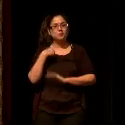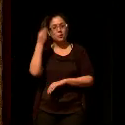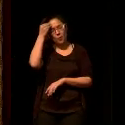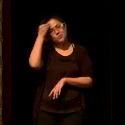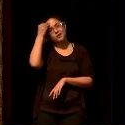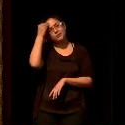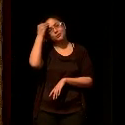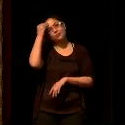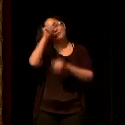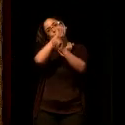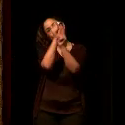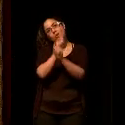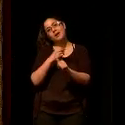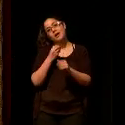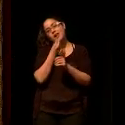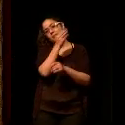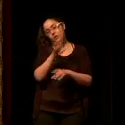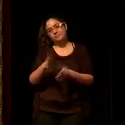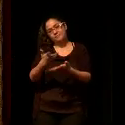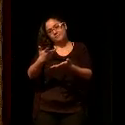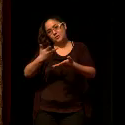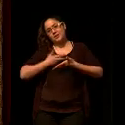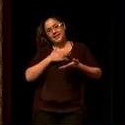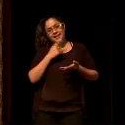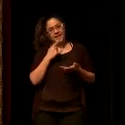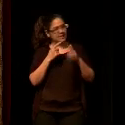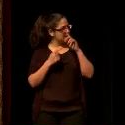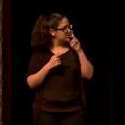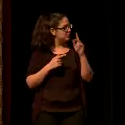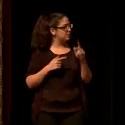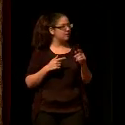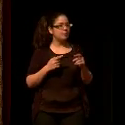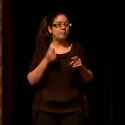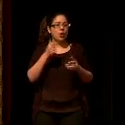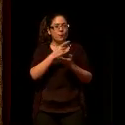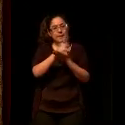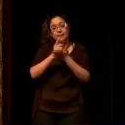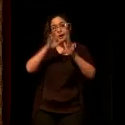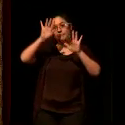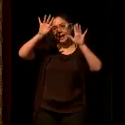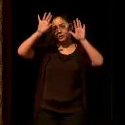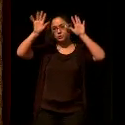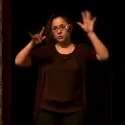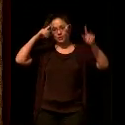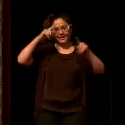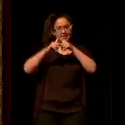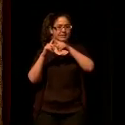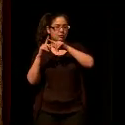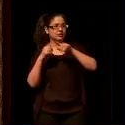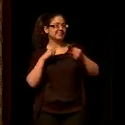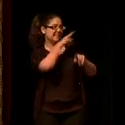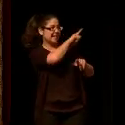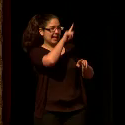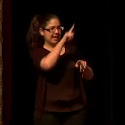es que vosotros me ayude eso sabe como unos mapas con mis manos para que vayáis entendiendo todos los agentes que están diríamos